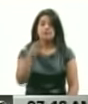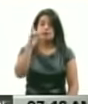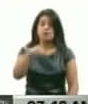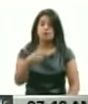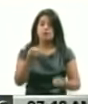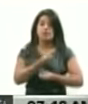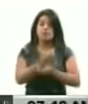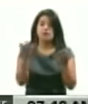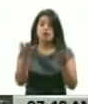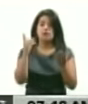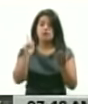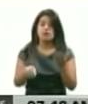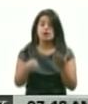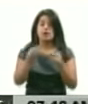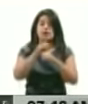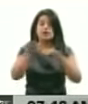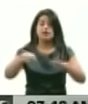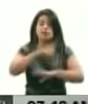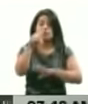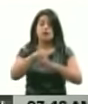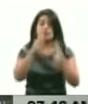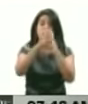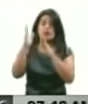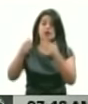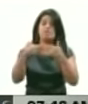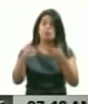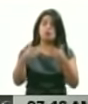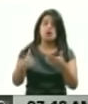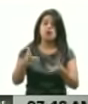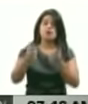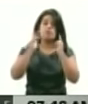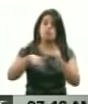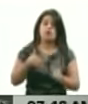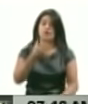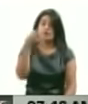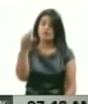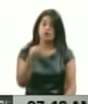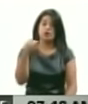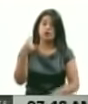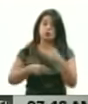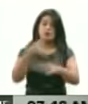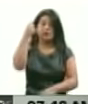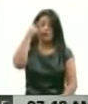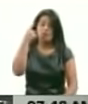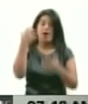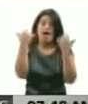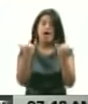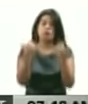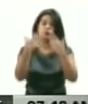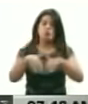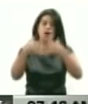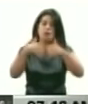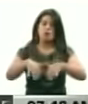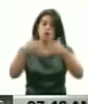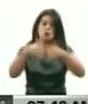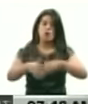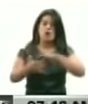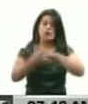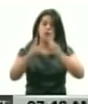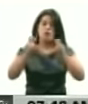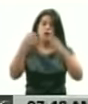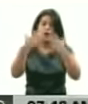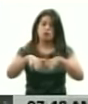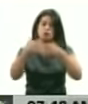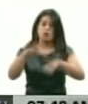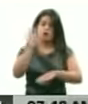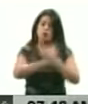dotar también a la Red Nacional de Bibliotecas Públicas y que pueda estar permanentemente entonces actualizado las colecciones a